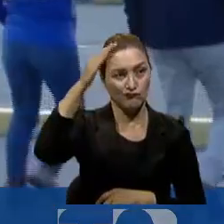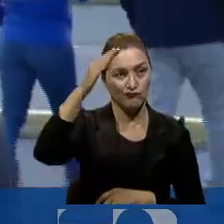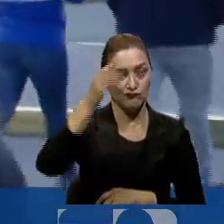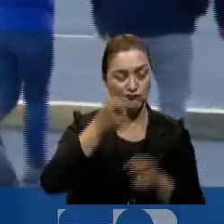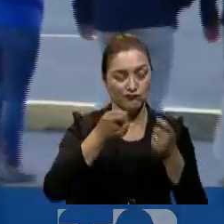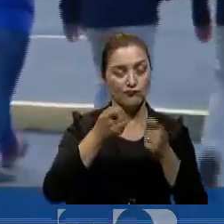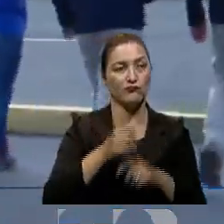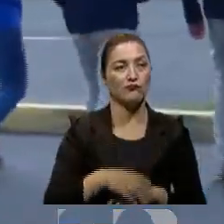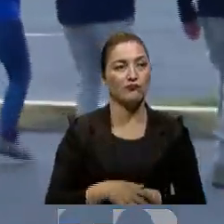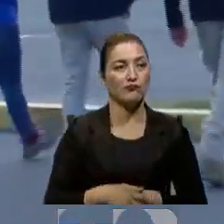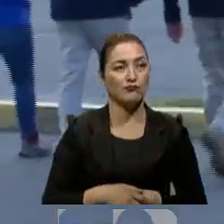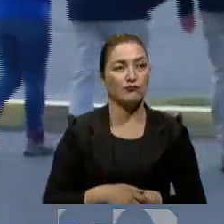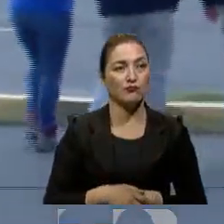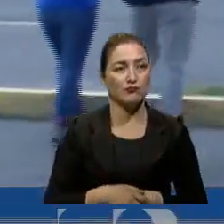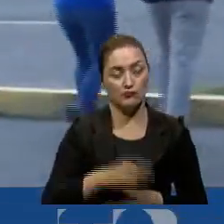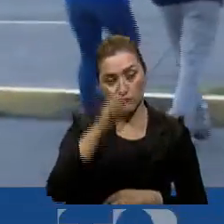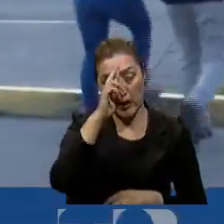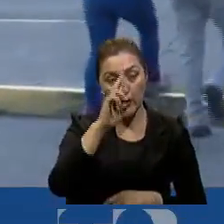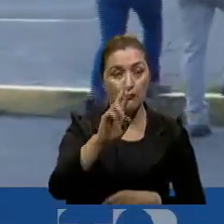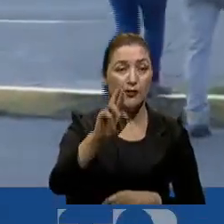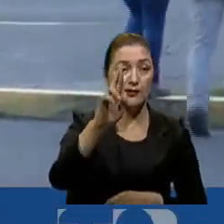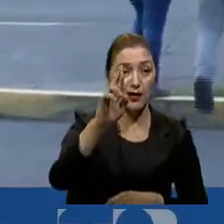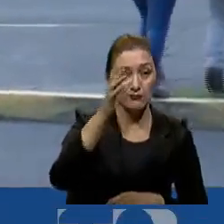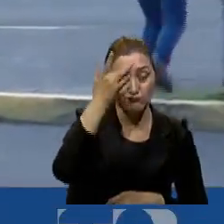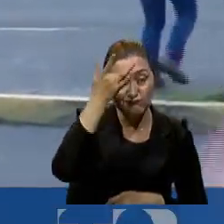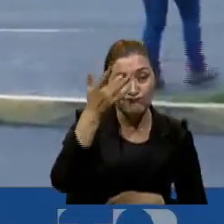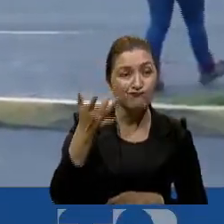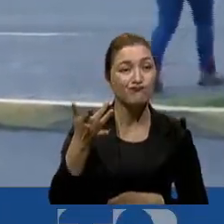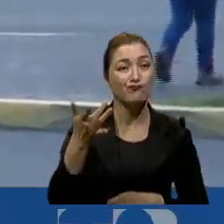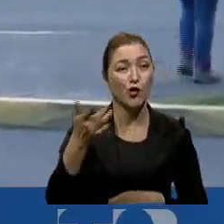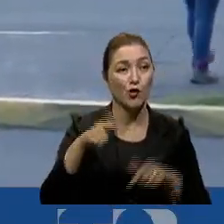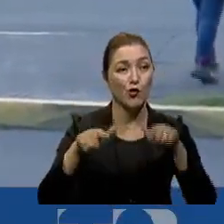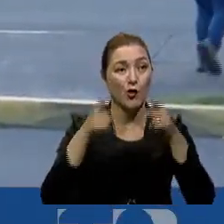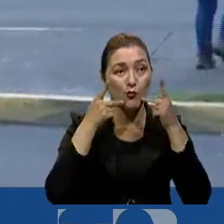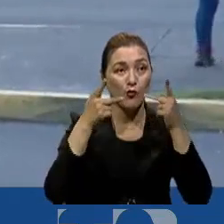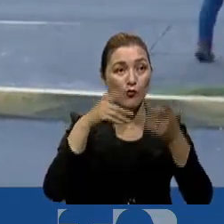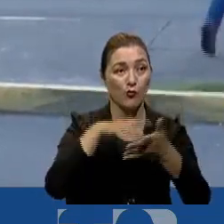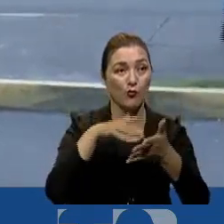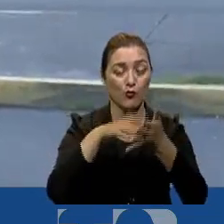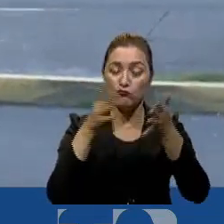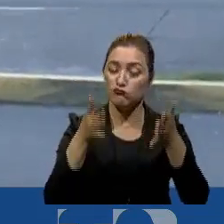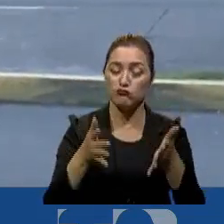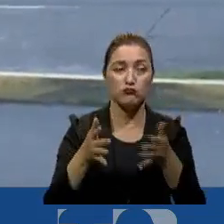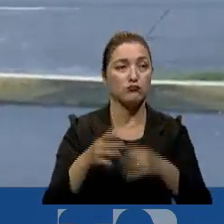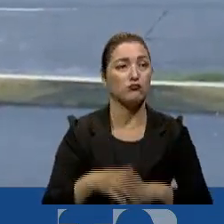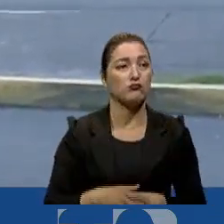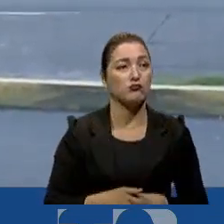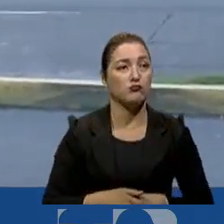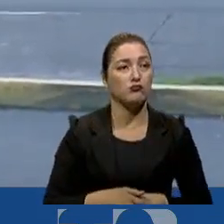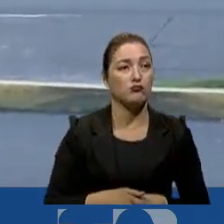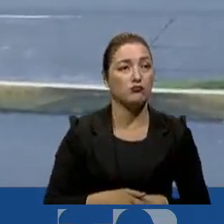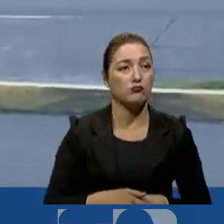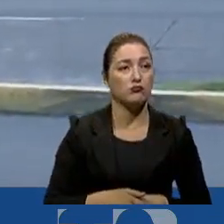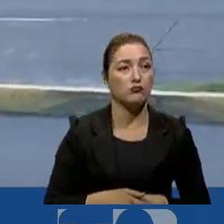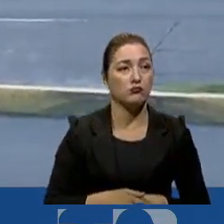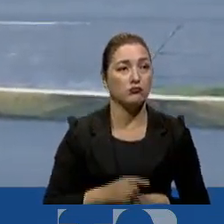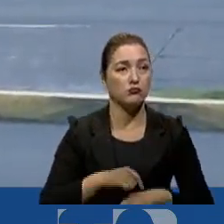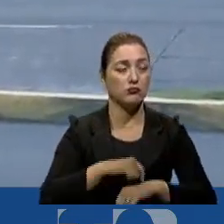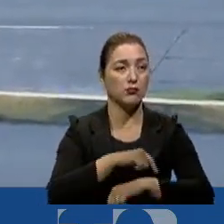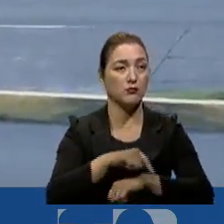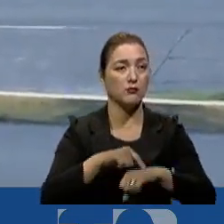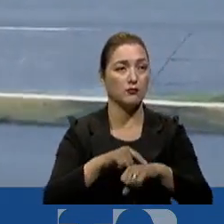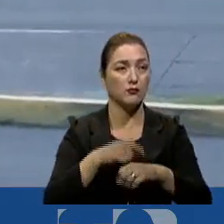pública. Deberían respetar un poquito más el espacio de los estudiantes, ya que tenemos ese tiempo, ese poco tiempo